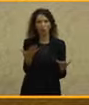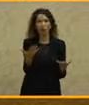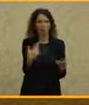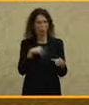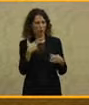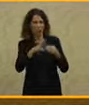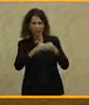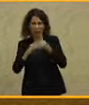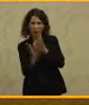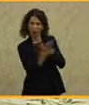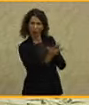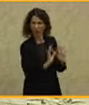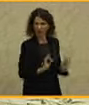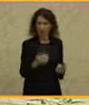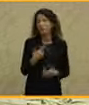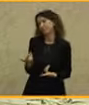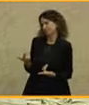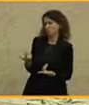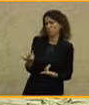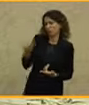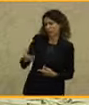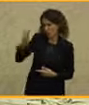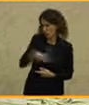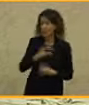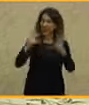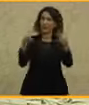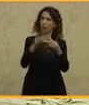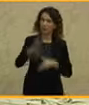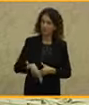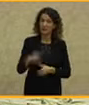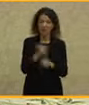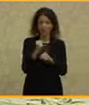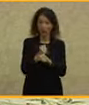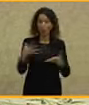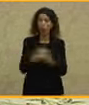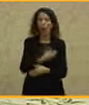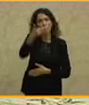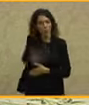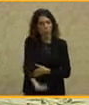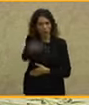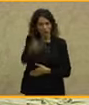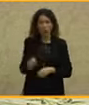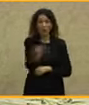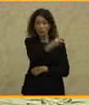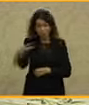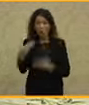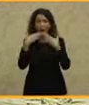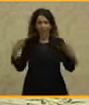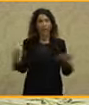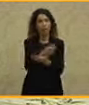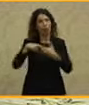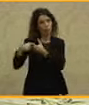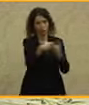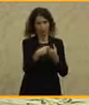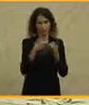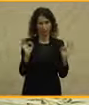Raúl, estás dando demasiada importancia a este hecho. Somos un equipo y la labor que hacemos todos es fundamental. El resultado es gracias a todos,